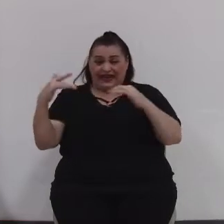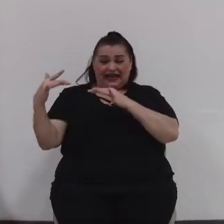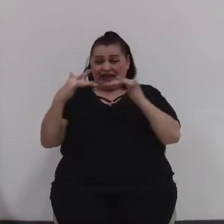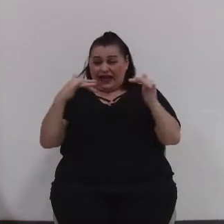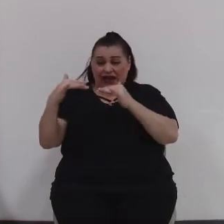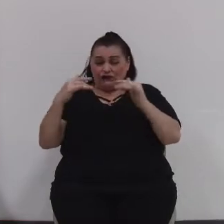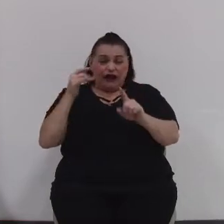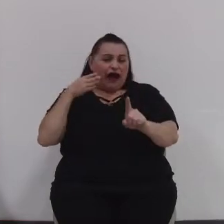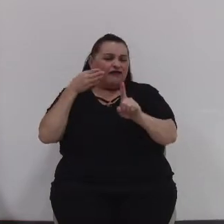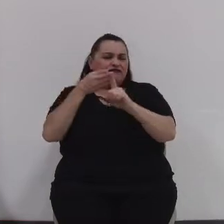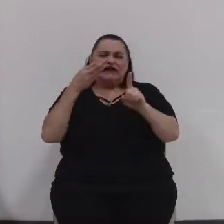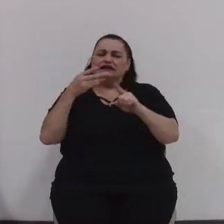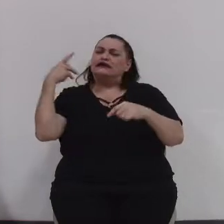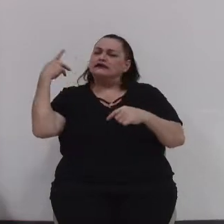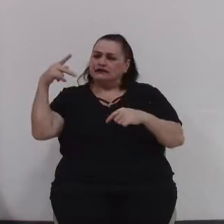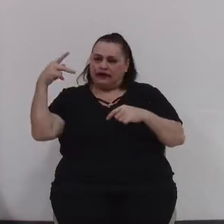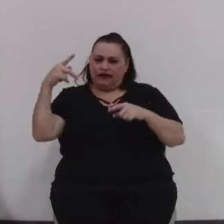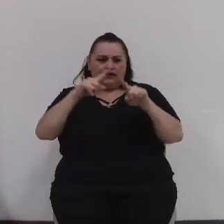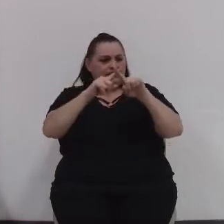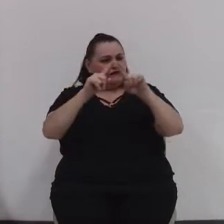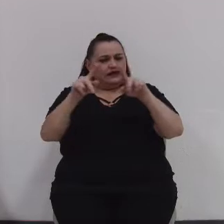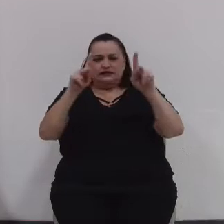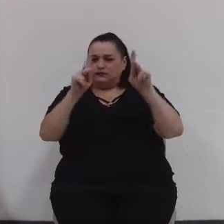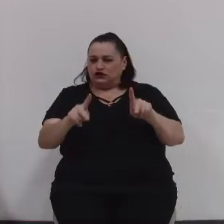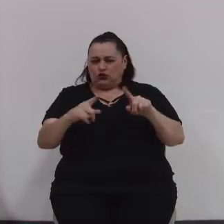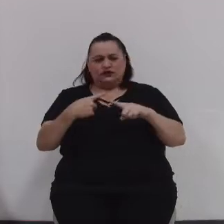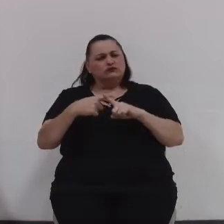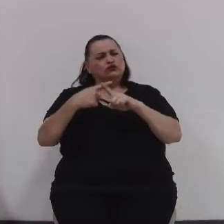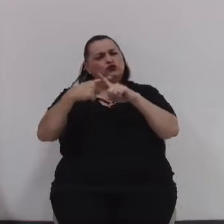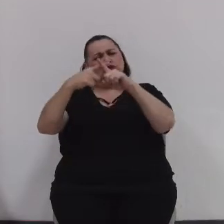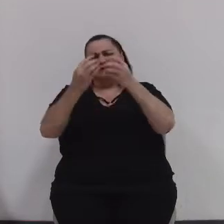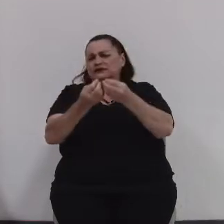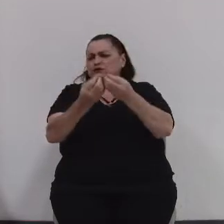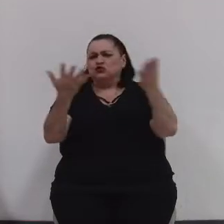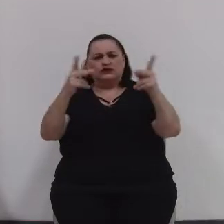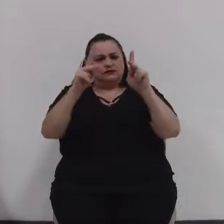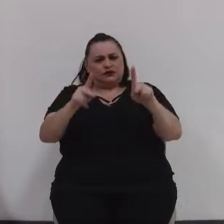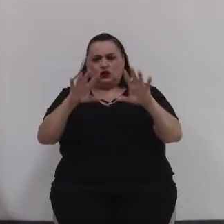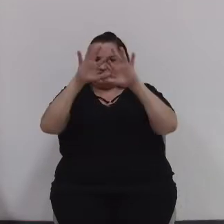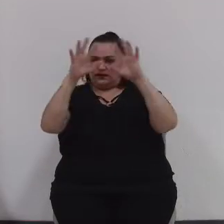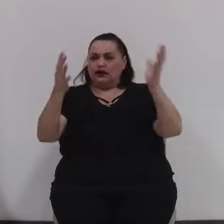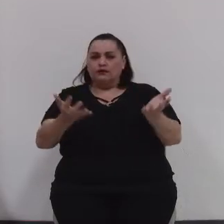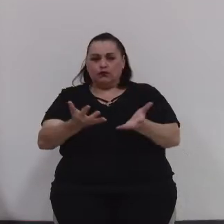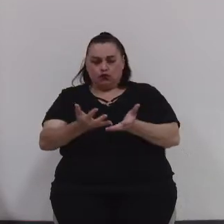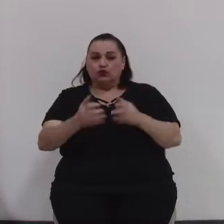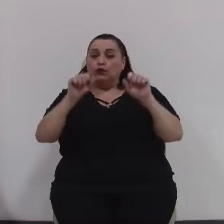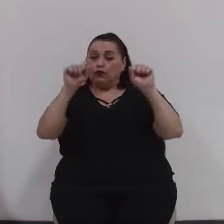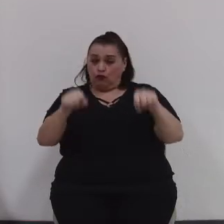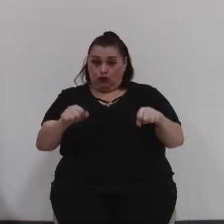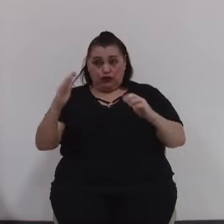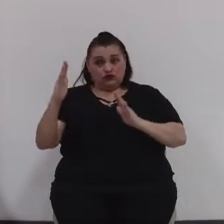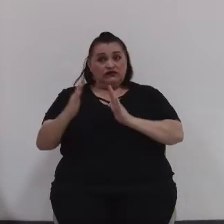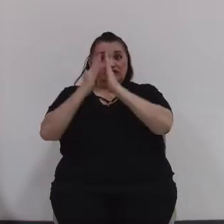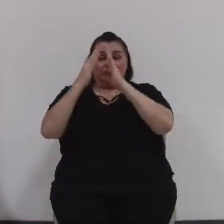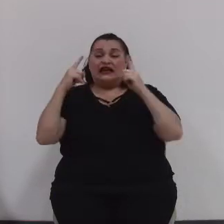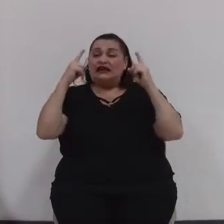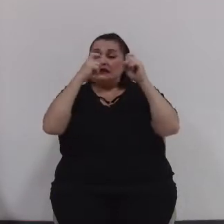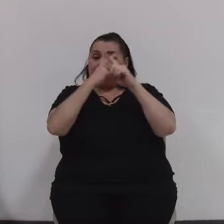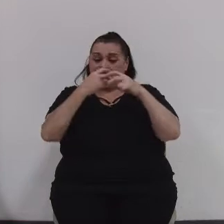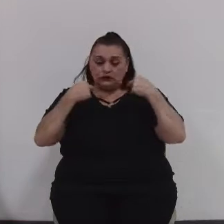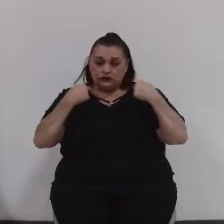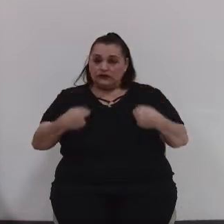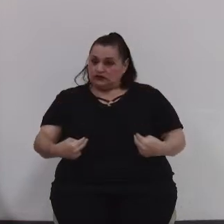tanta gravedad a varias personas, muchas personas en el mundo, que podemos enfrentar una crisis